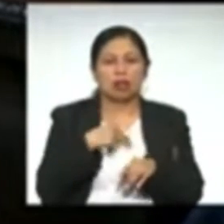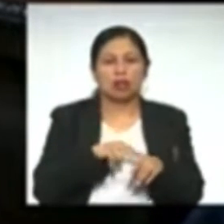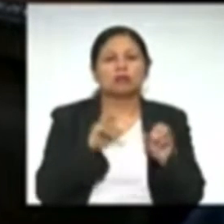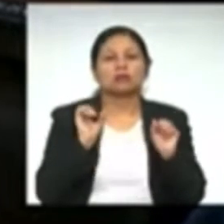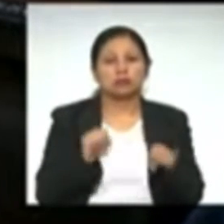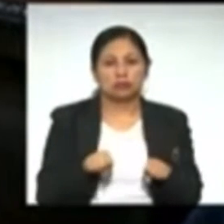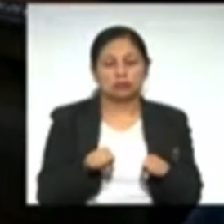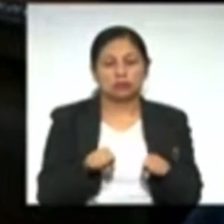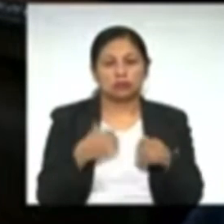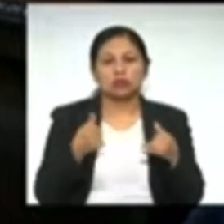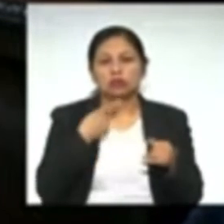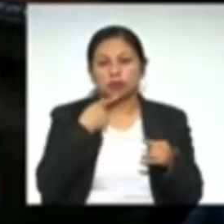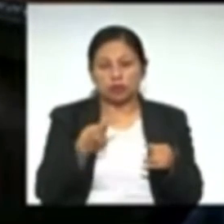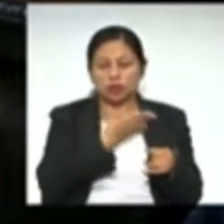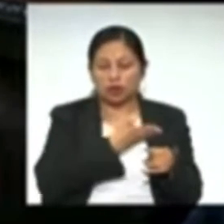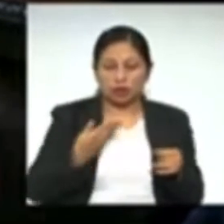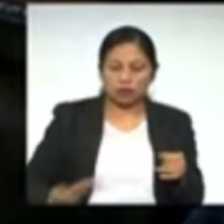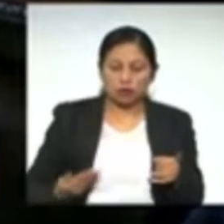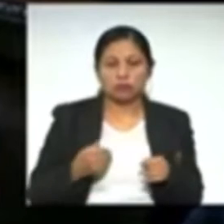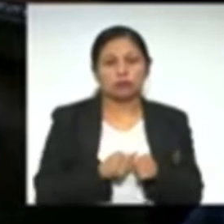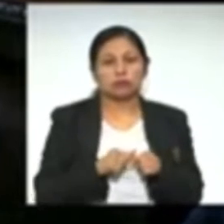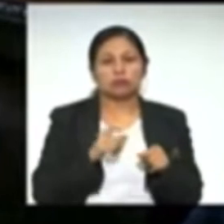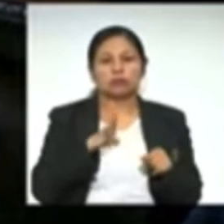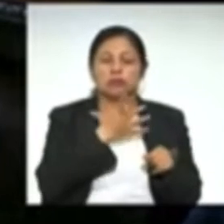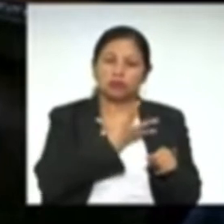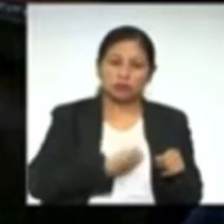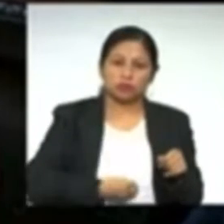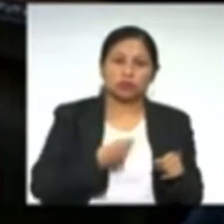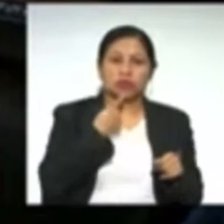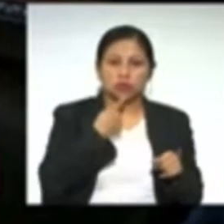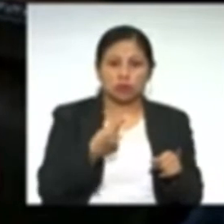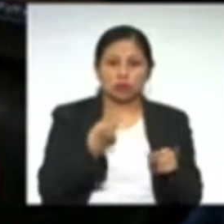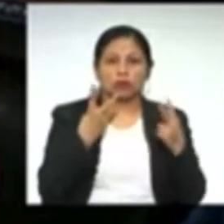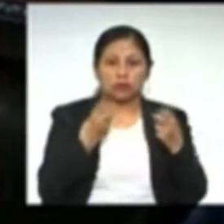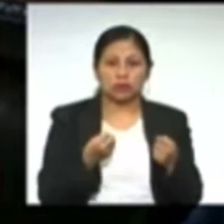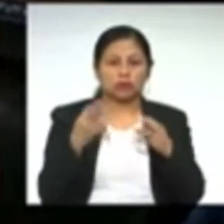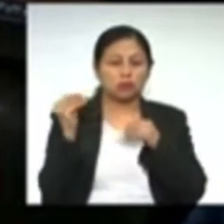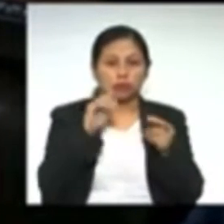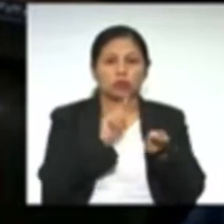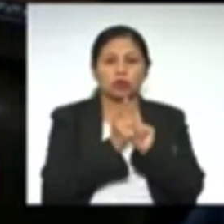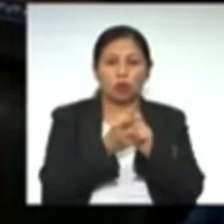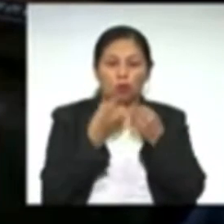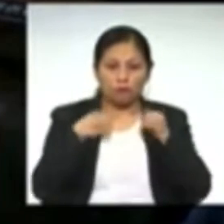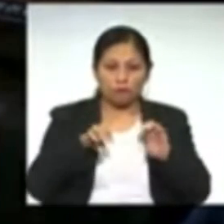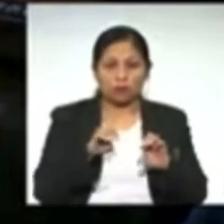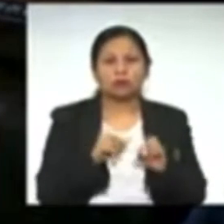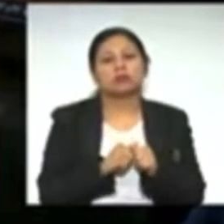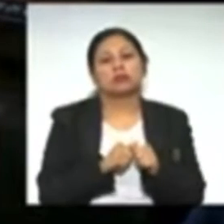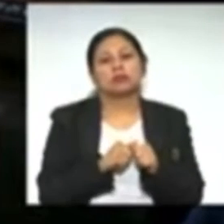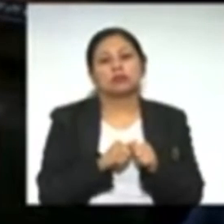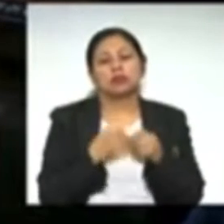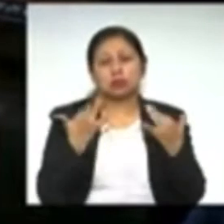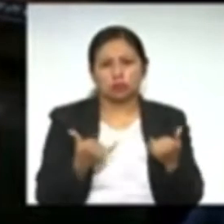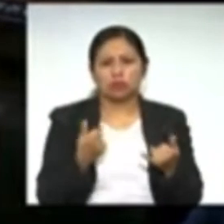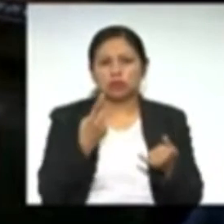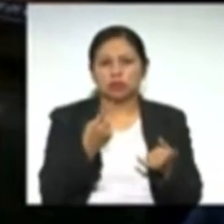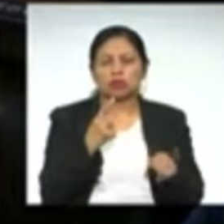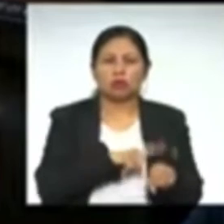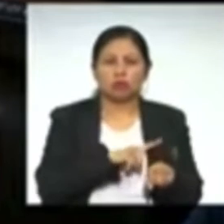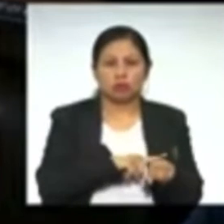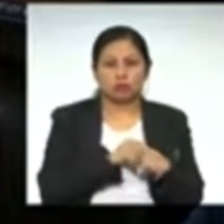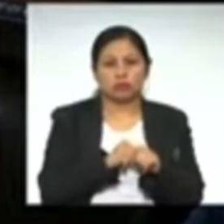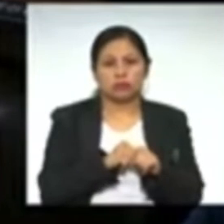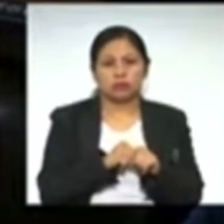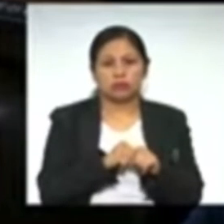nacional. Ya lo dijo la presidenta, que tristemente como que le volvieron a hablar y cambió de opinión. Pero ya lo dijo hace un